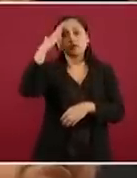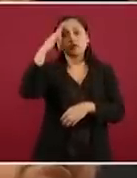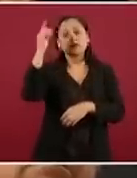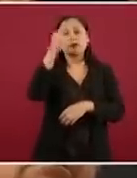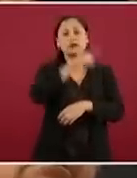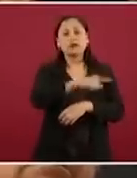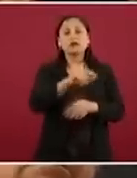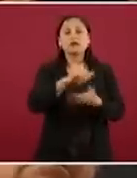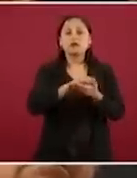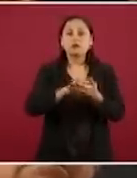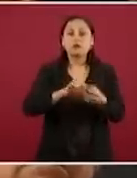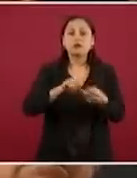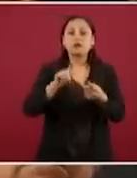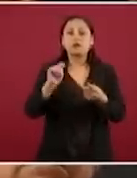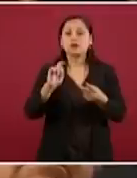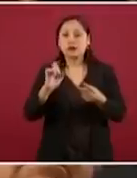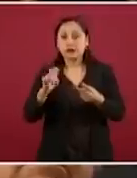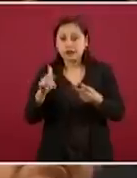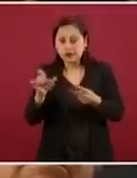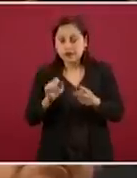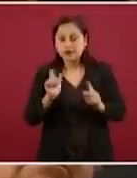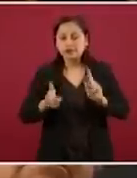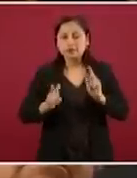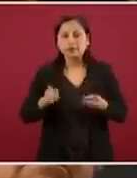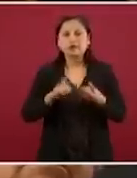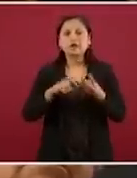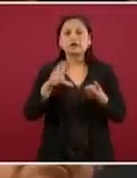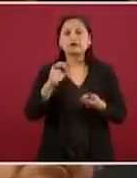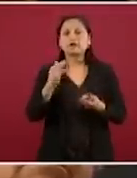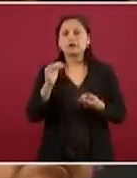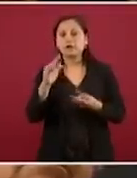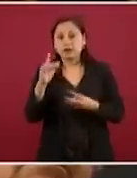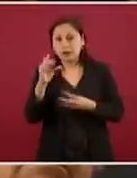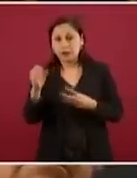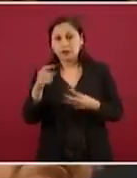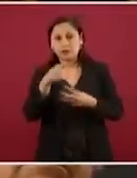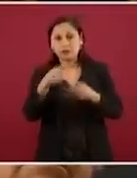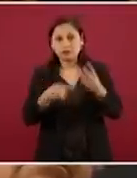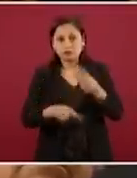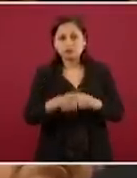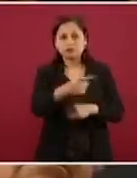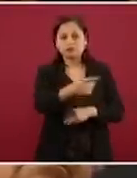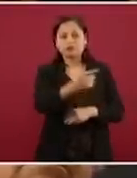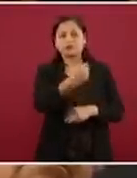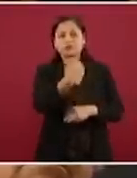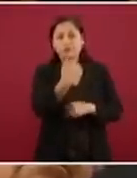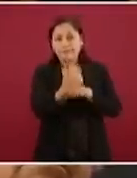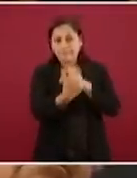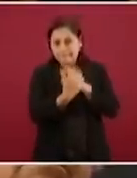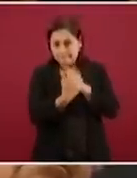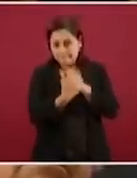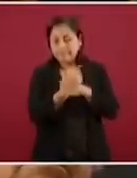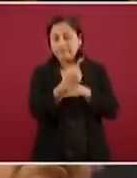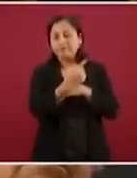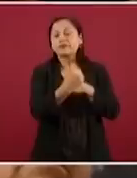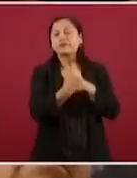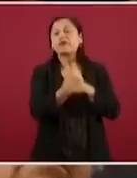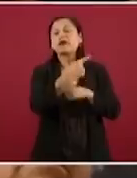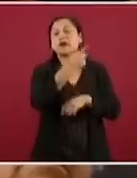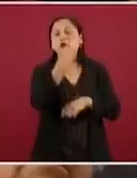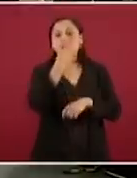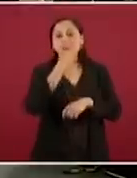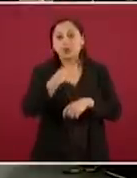Texas y Chicago, y me han pedido que a través de mi conducto pudiera yo transmitirle lo que ellos están viviendo, si usted me lo